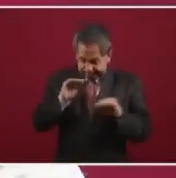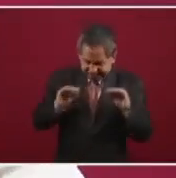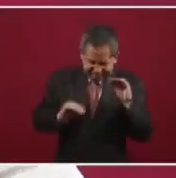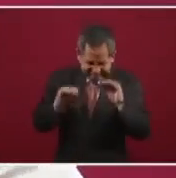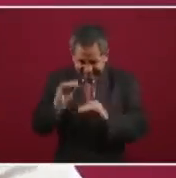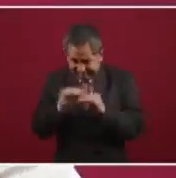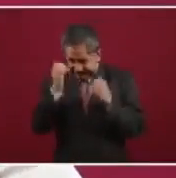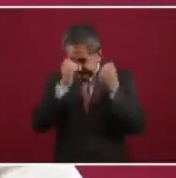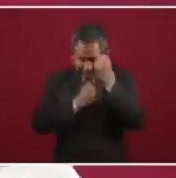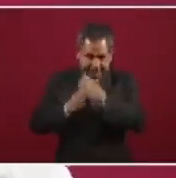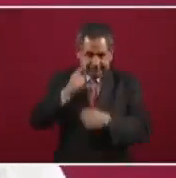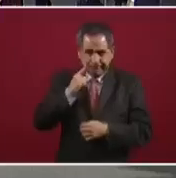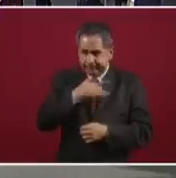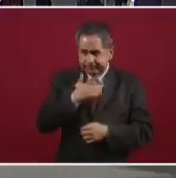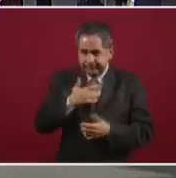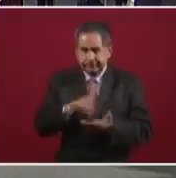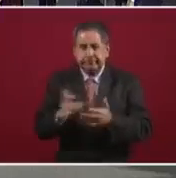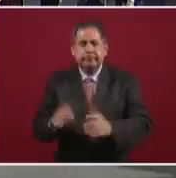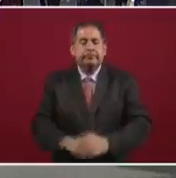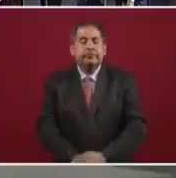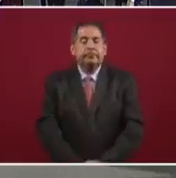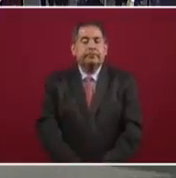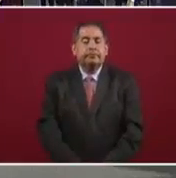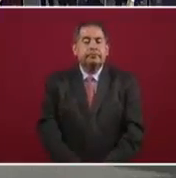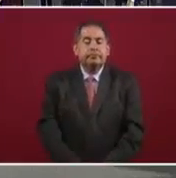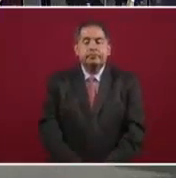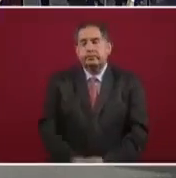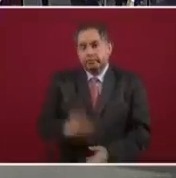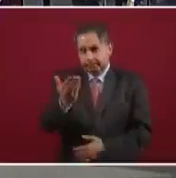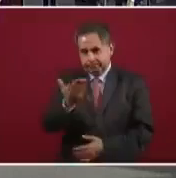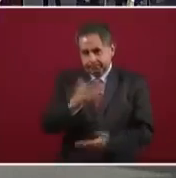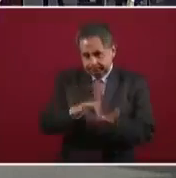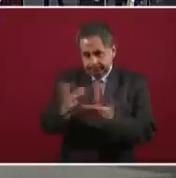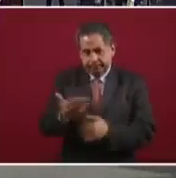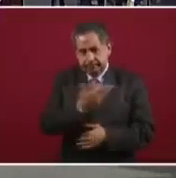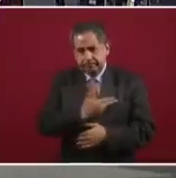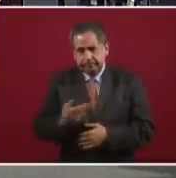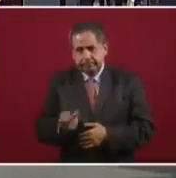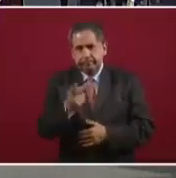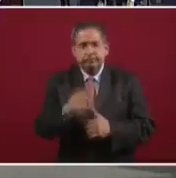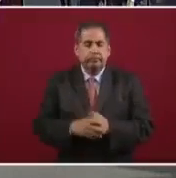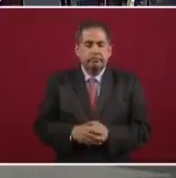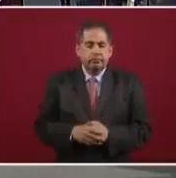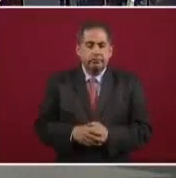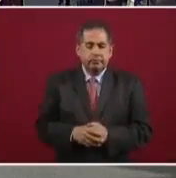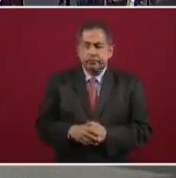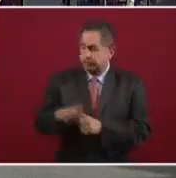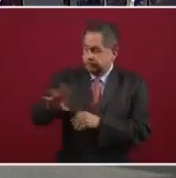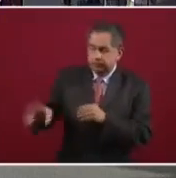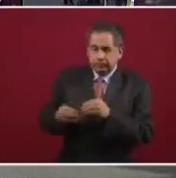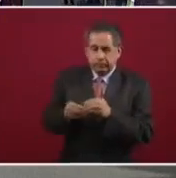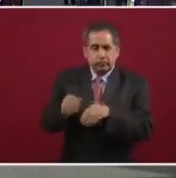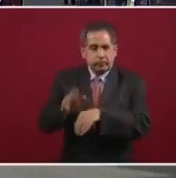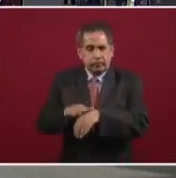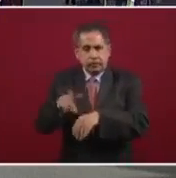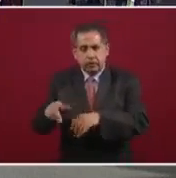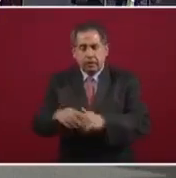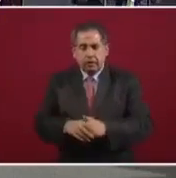en esas evaluaciones. Muchas gracias. Presidente, y yo nada más para gracias. Complementar